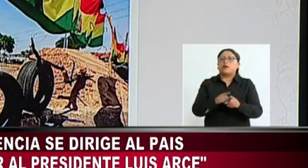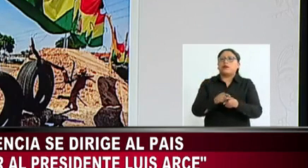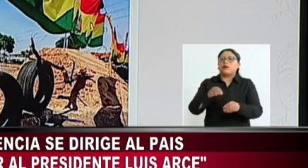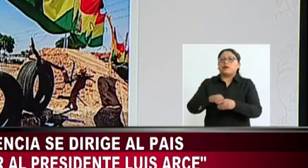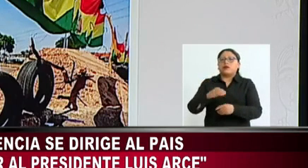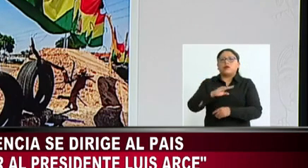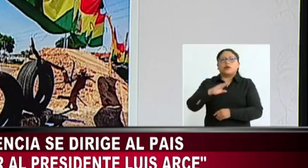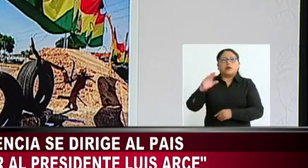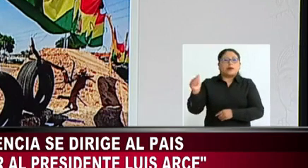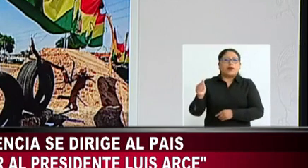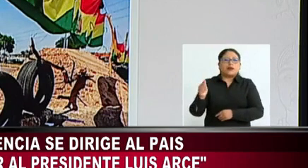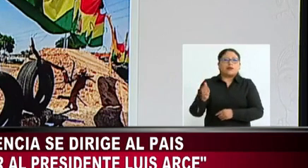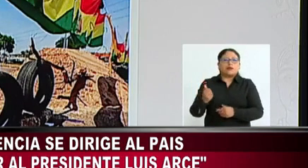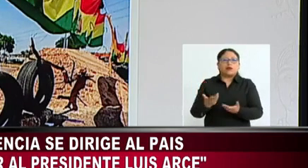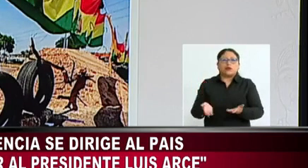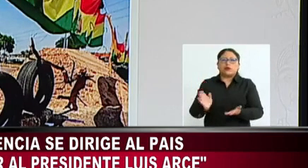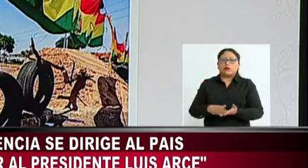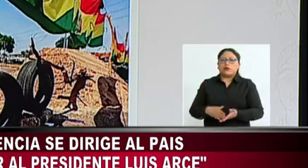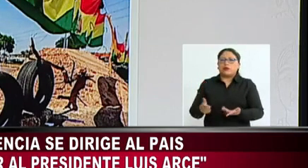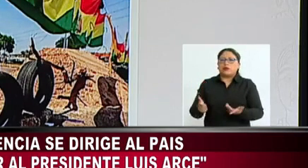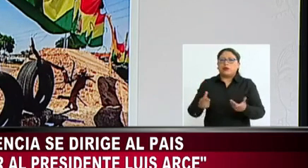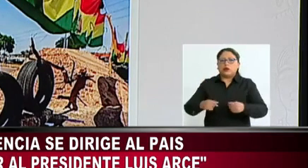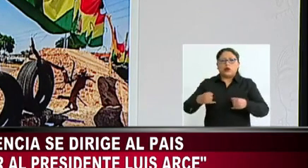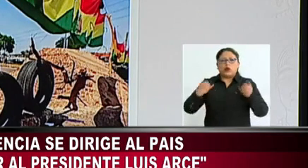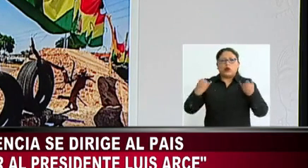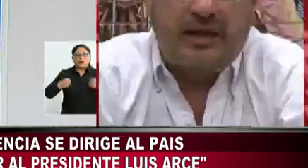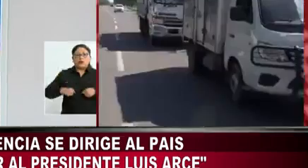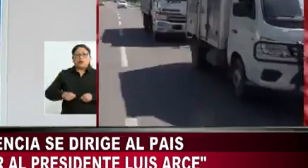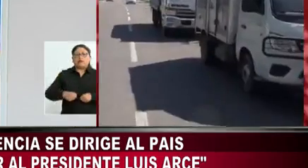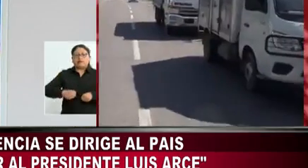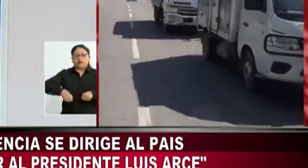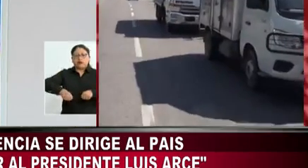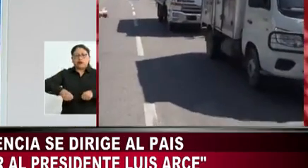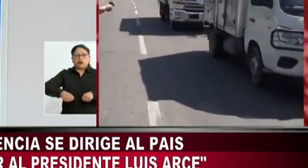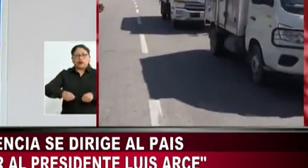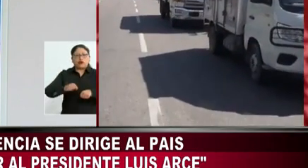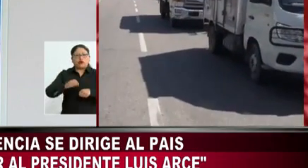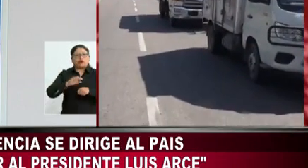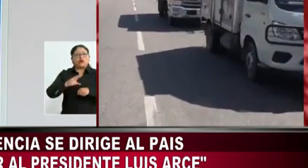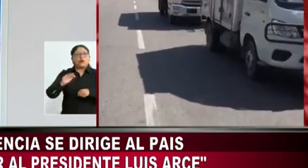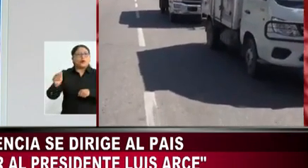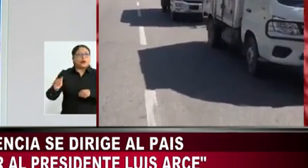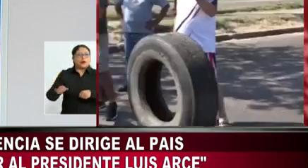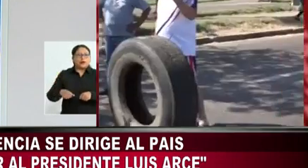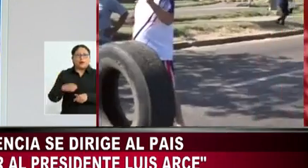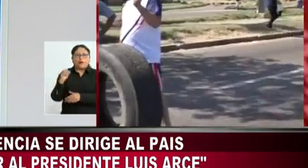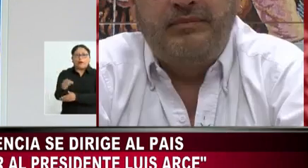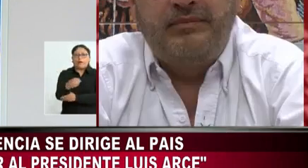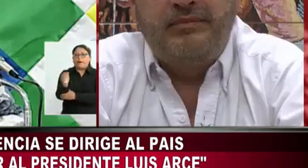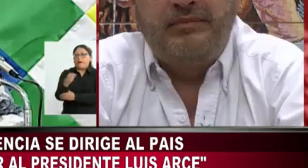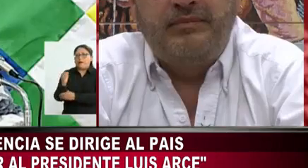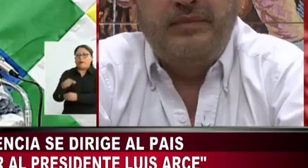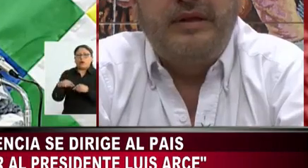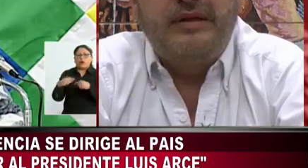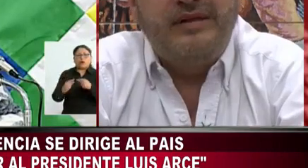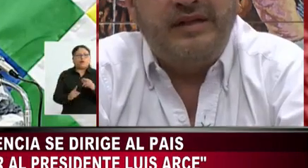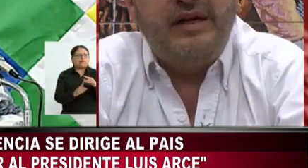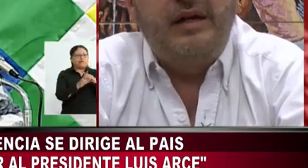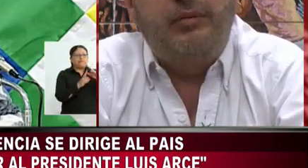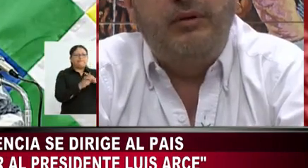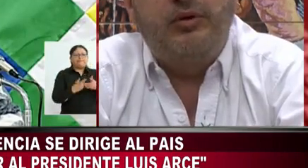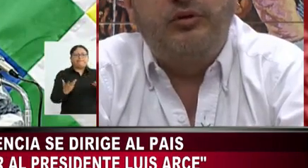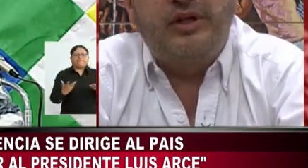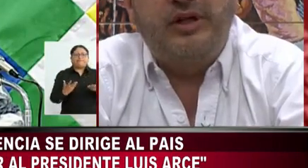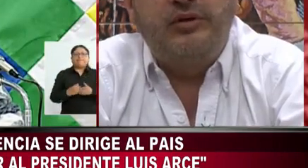anuncia rearticular la resistencia juvenil Cochala. Grupos irregulares reconocidos en informes de